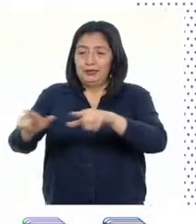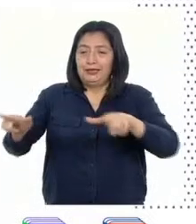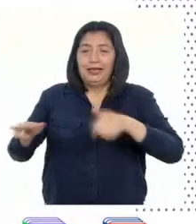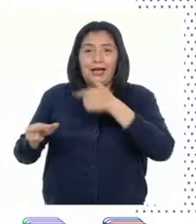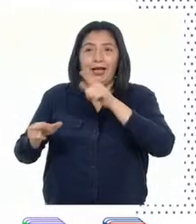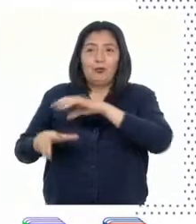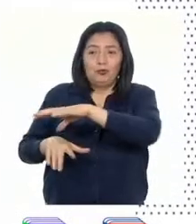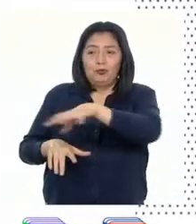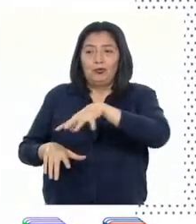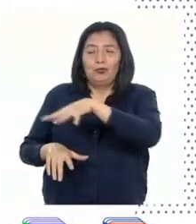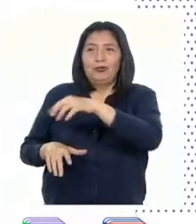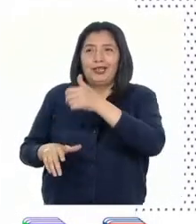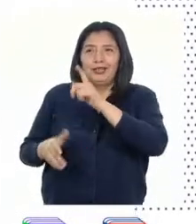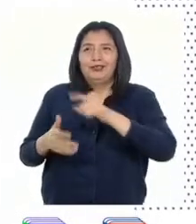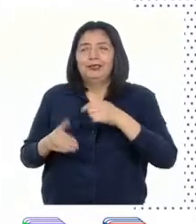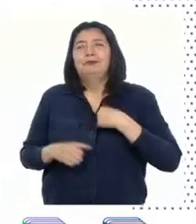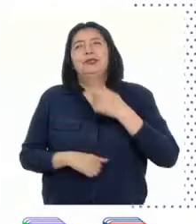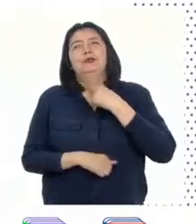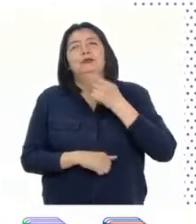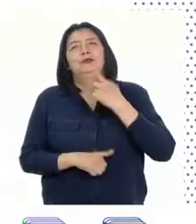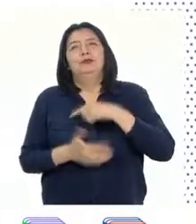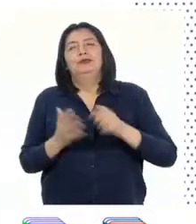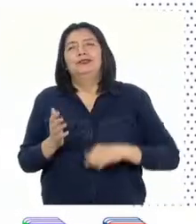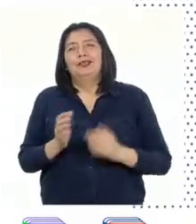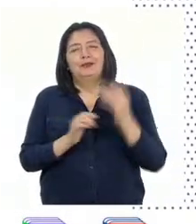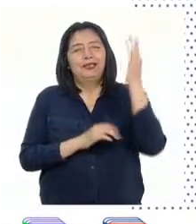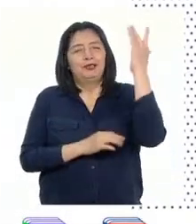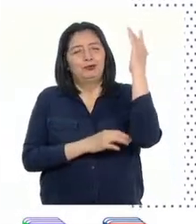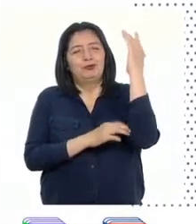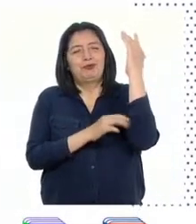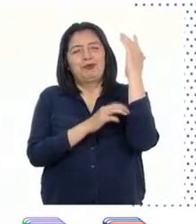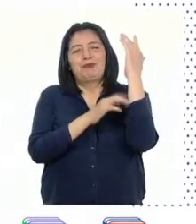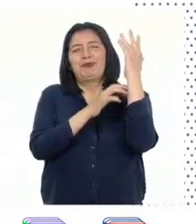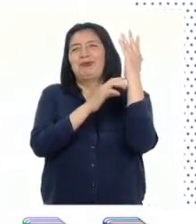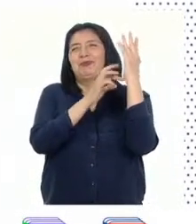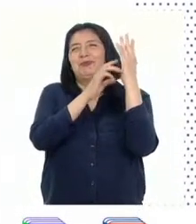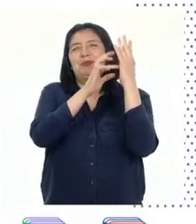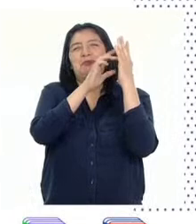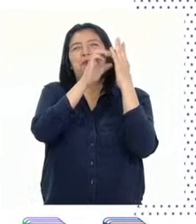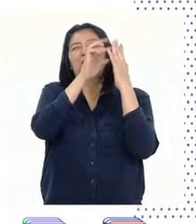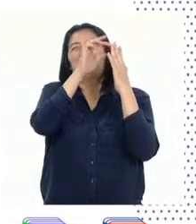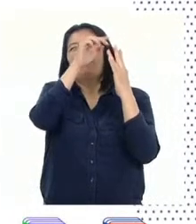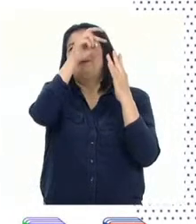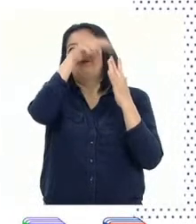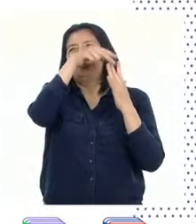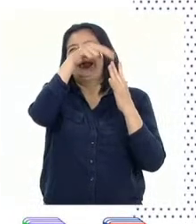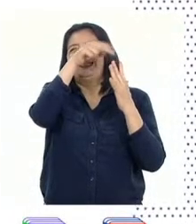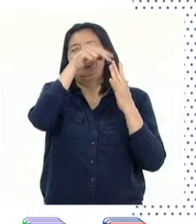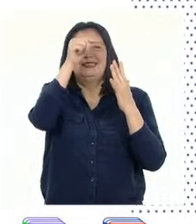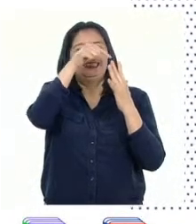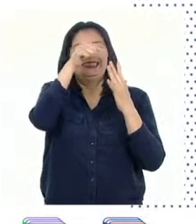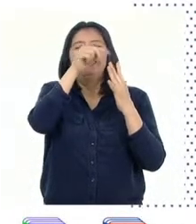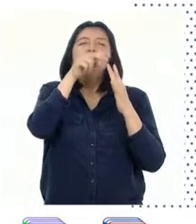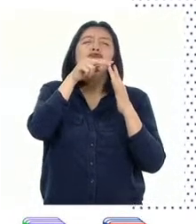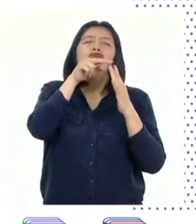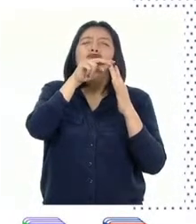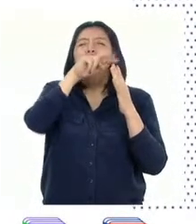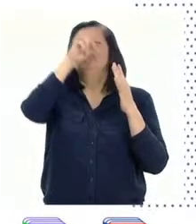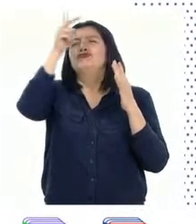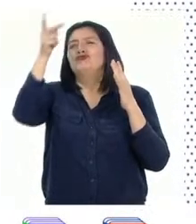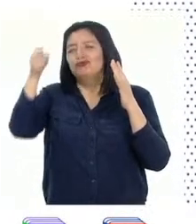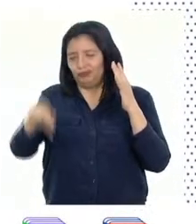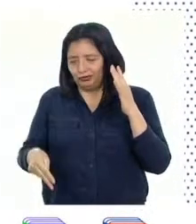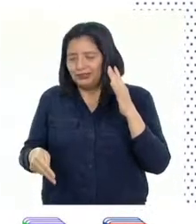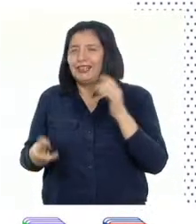laguna, me gustaba subirme a los árboles, llegar a la rama más alta y desde arriba saltar al